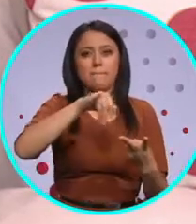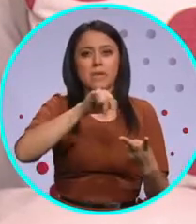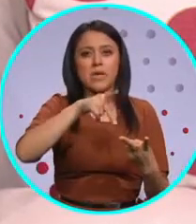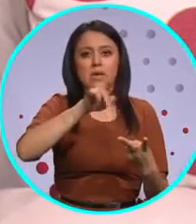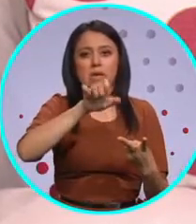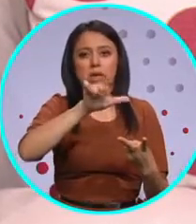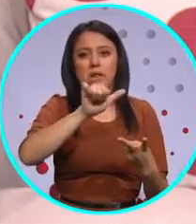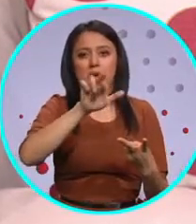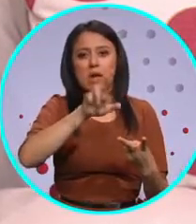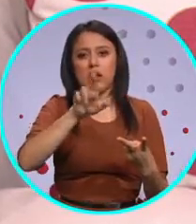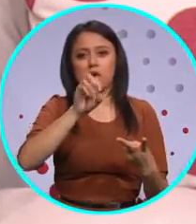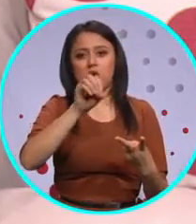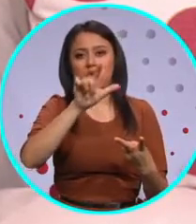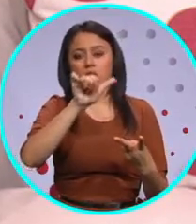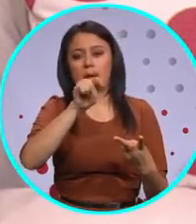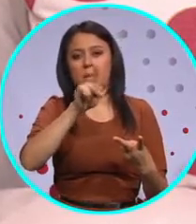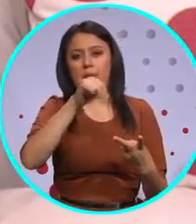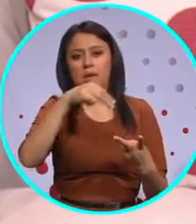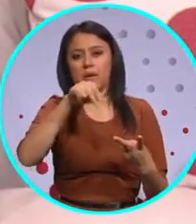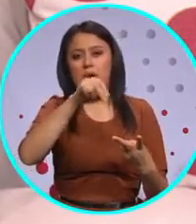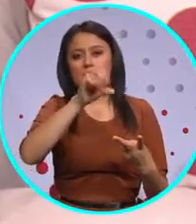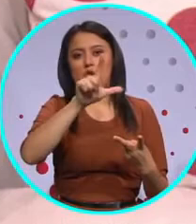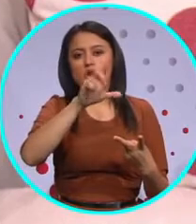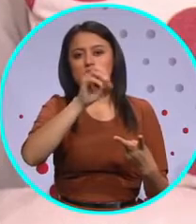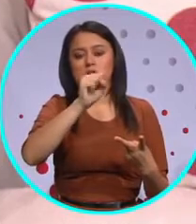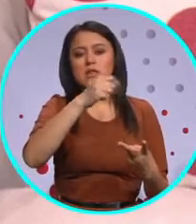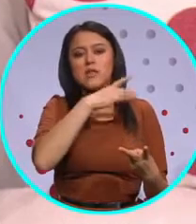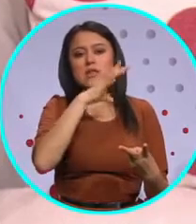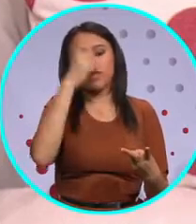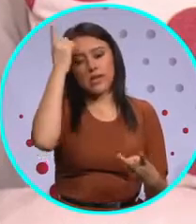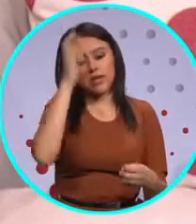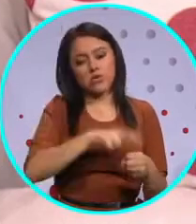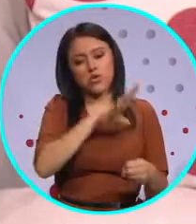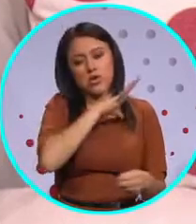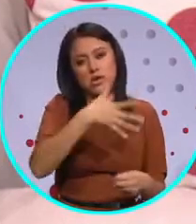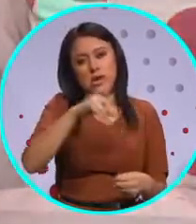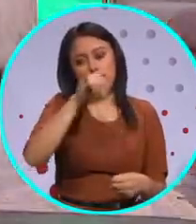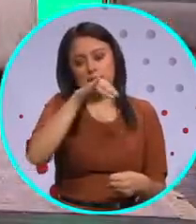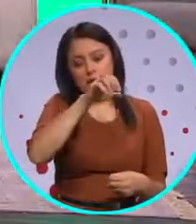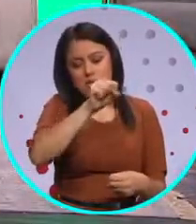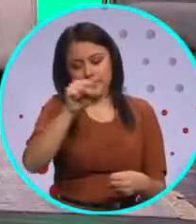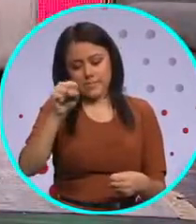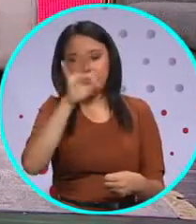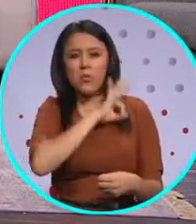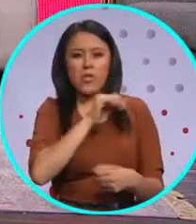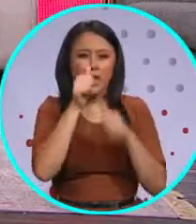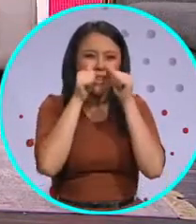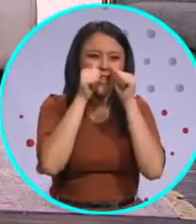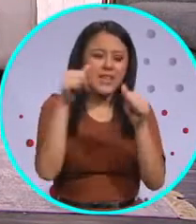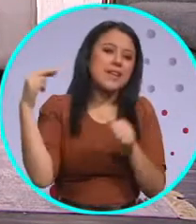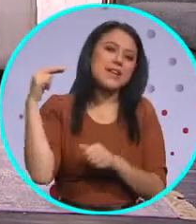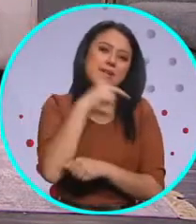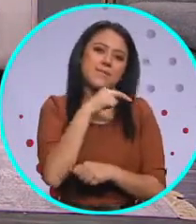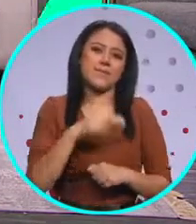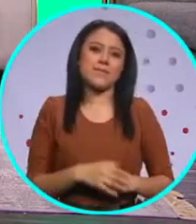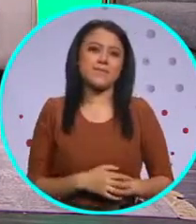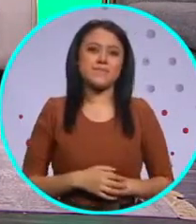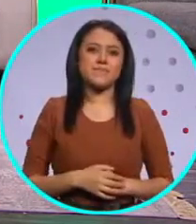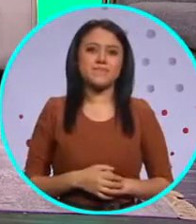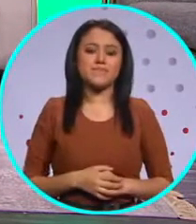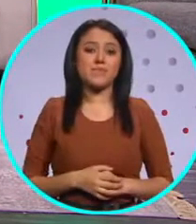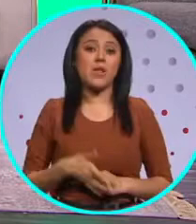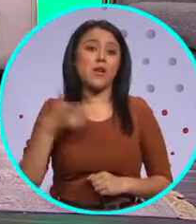director general del instituto mexicano del seguro social imms para que le puedan dar atención pues como corresponde y